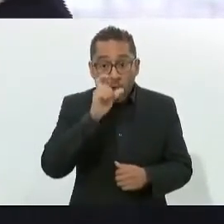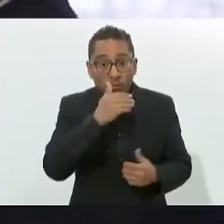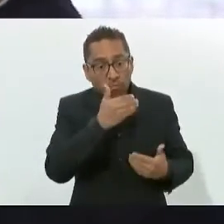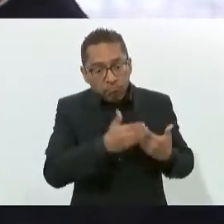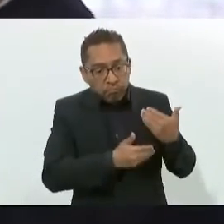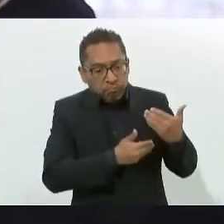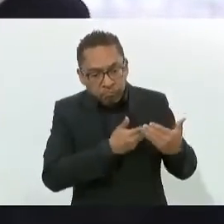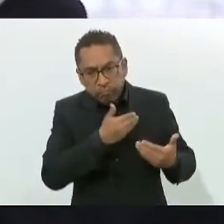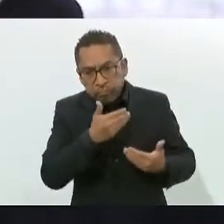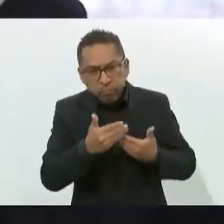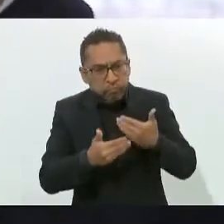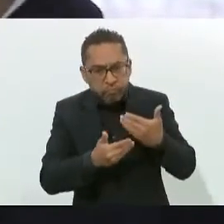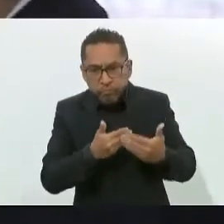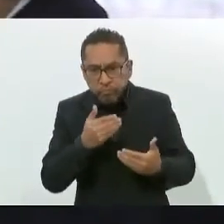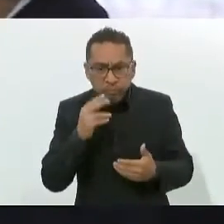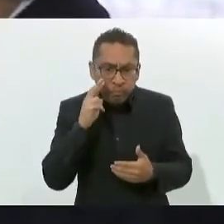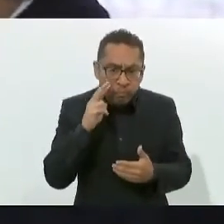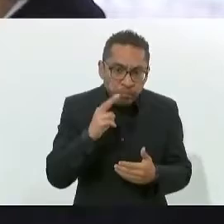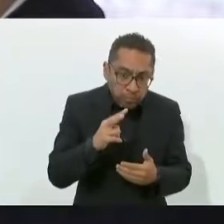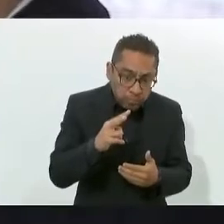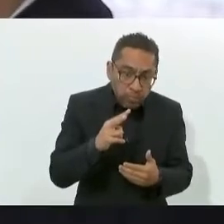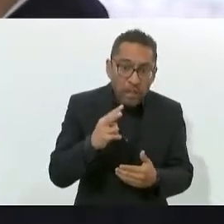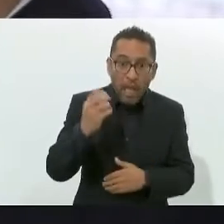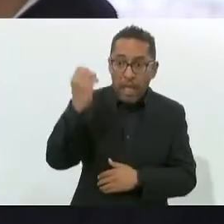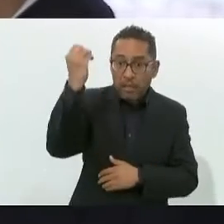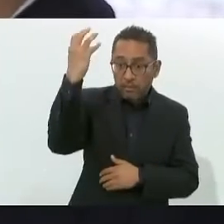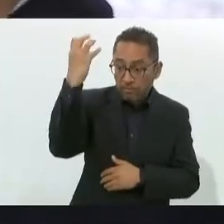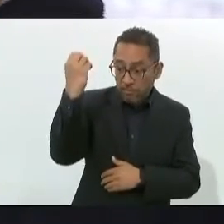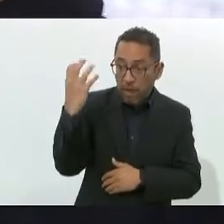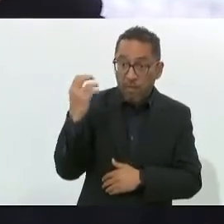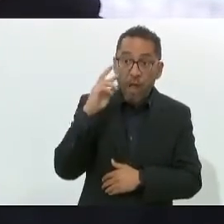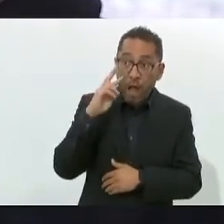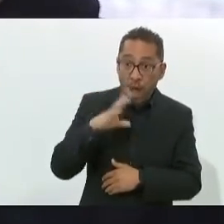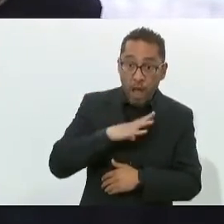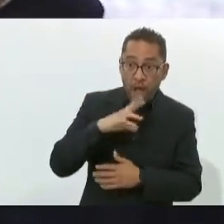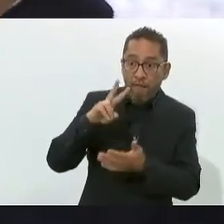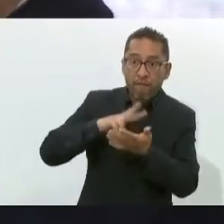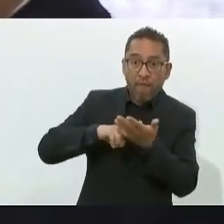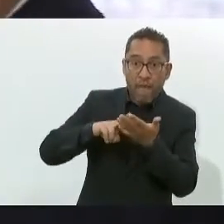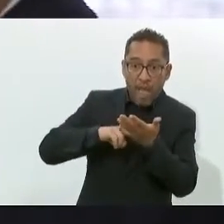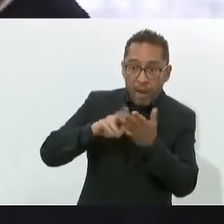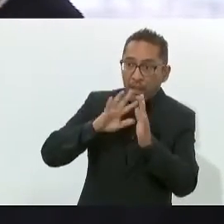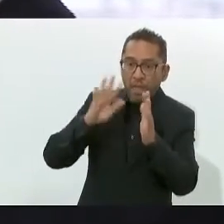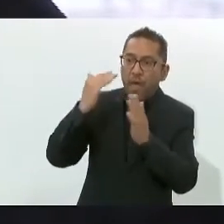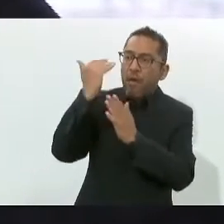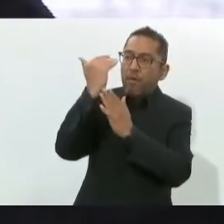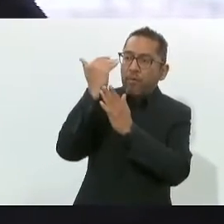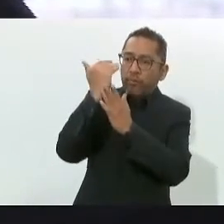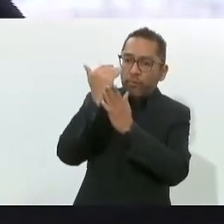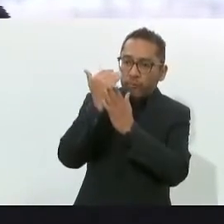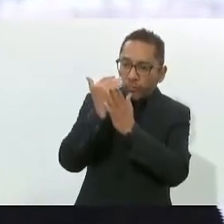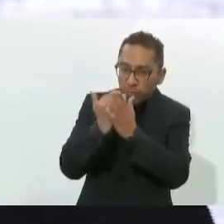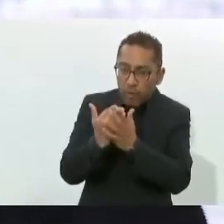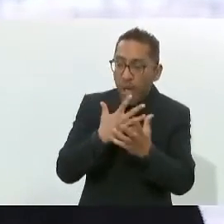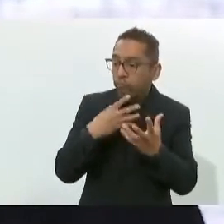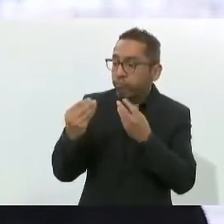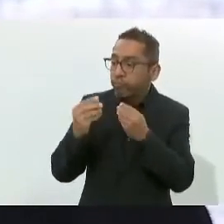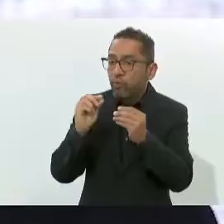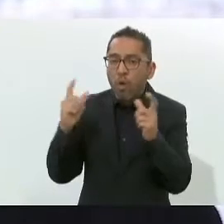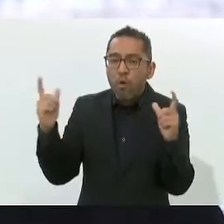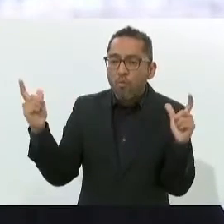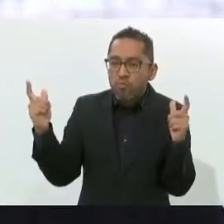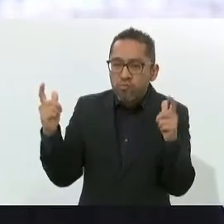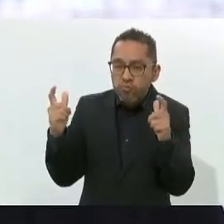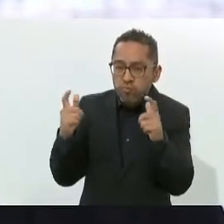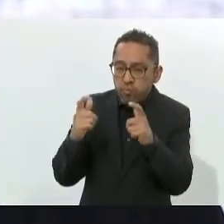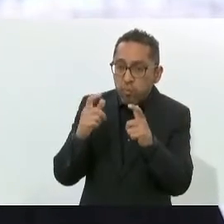vayan estableciendo los semáforos verdes, que vaya bajando los efectos de